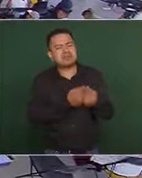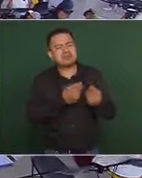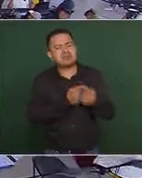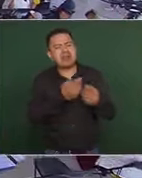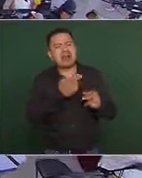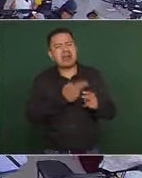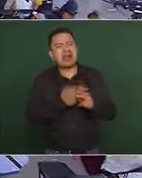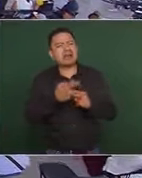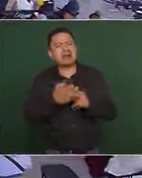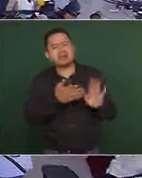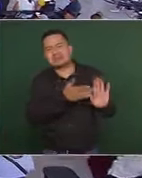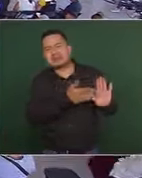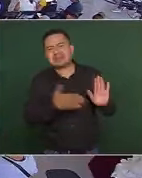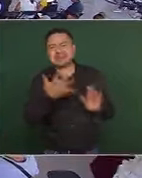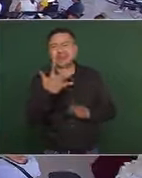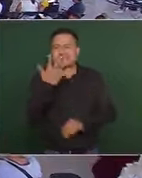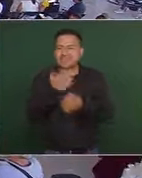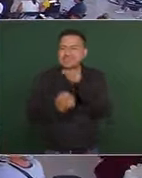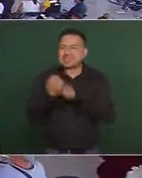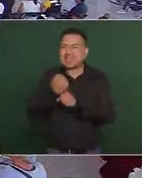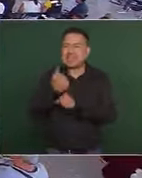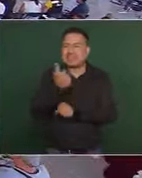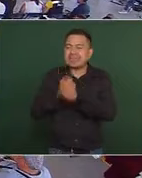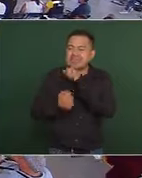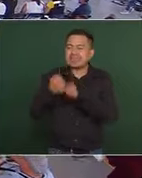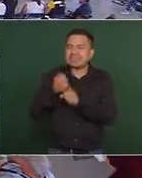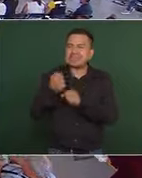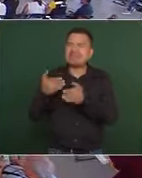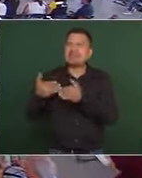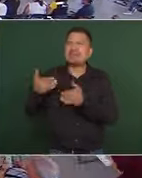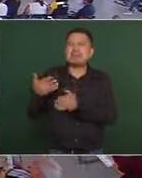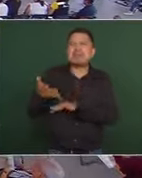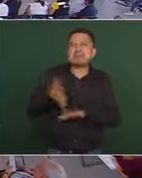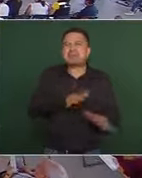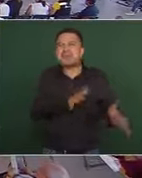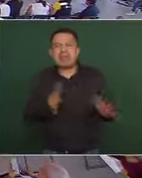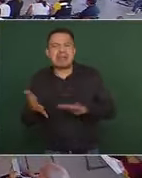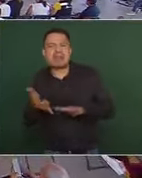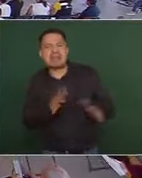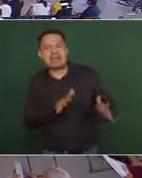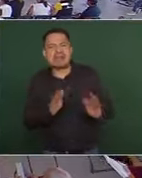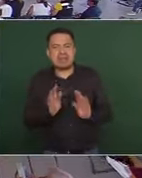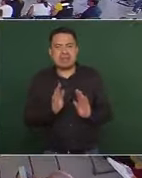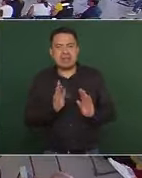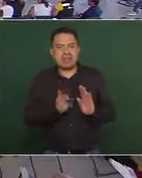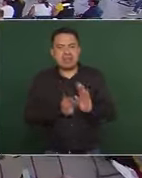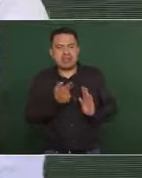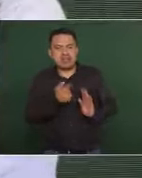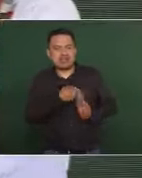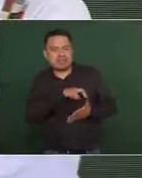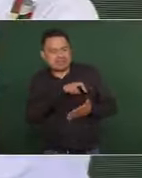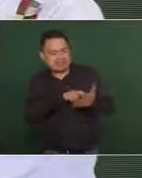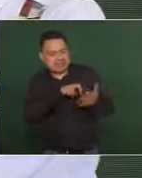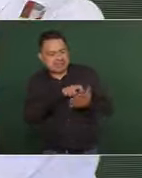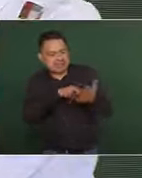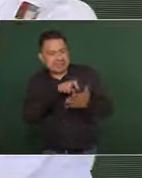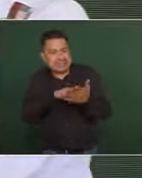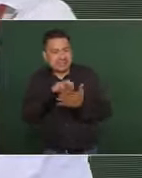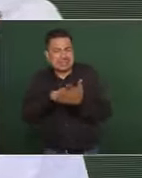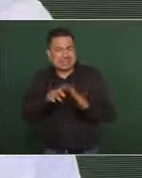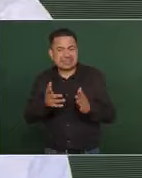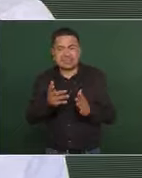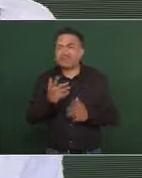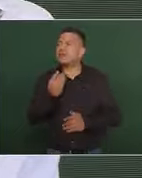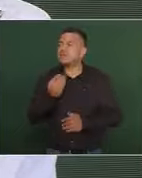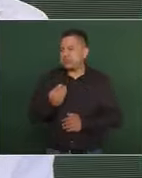hasta hace 5 años, 6 años. O sea, los estoy reivindicando, pero me da